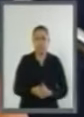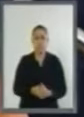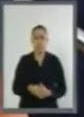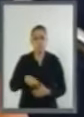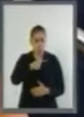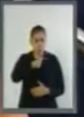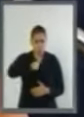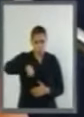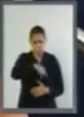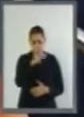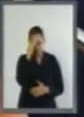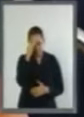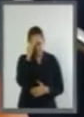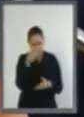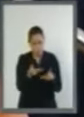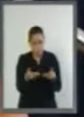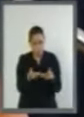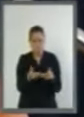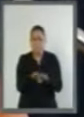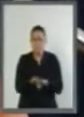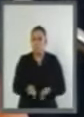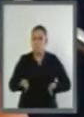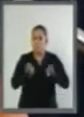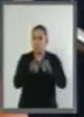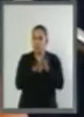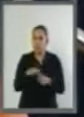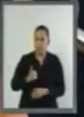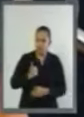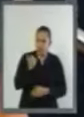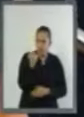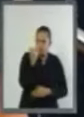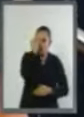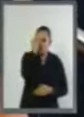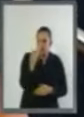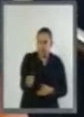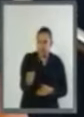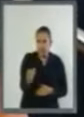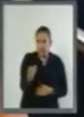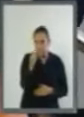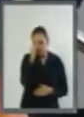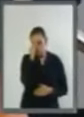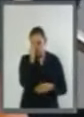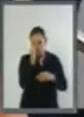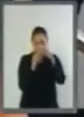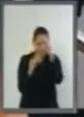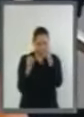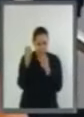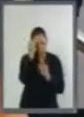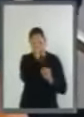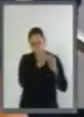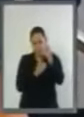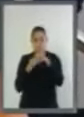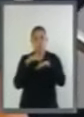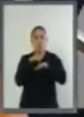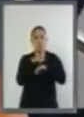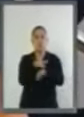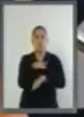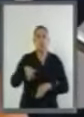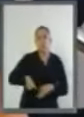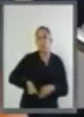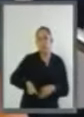es momento de reflexionar con oportunidad la política internacional que hasta hoy